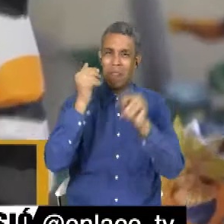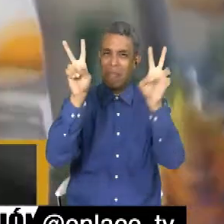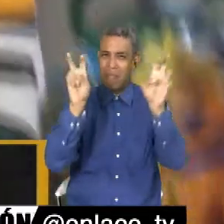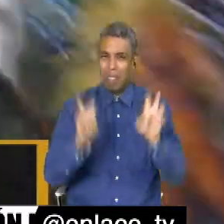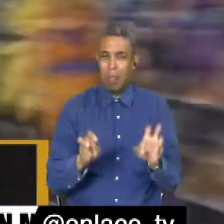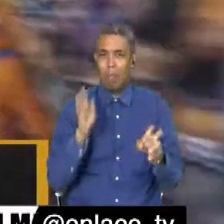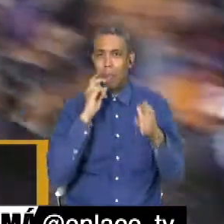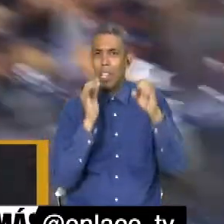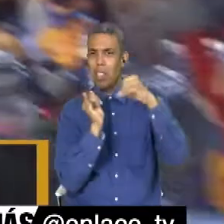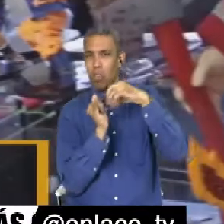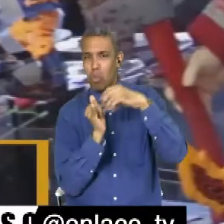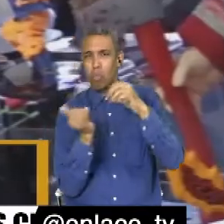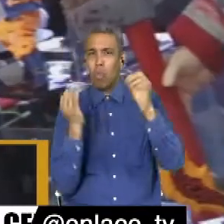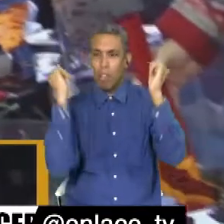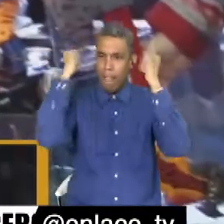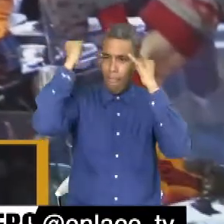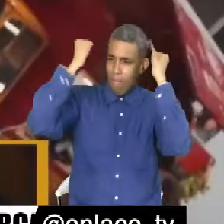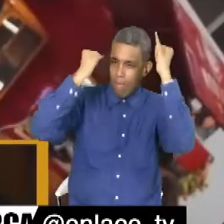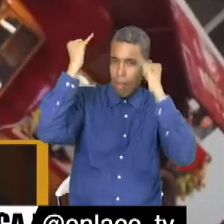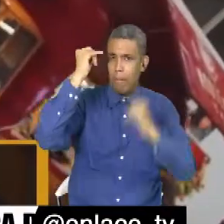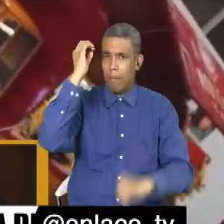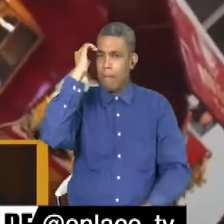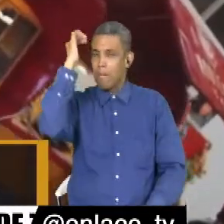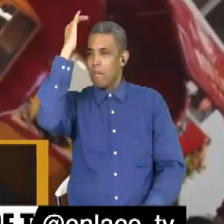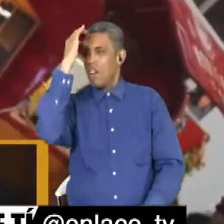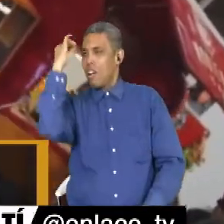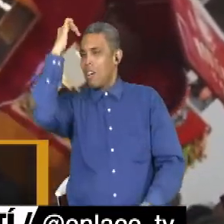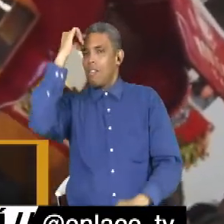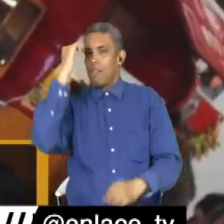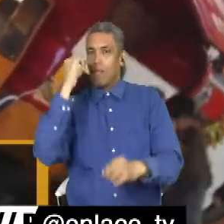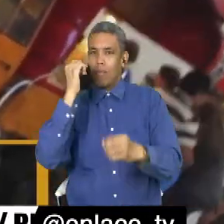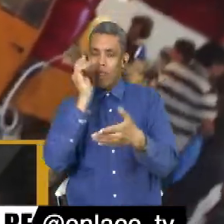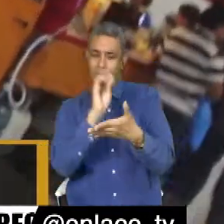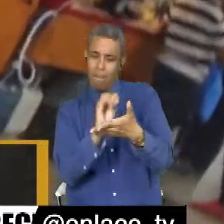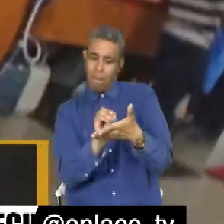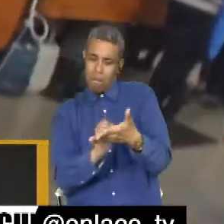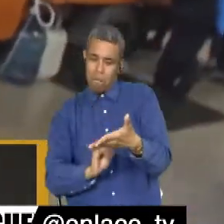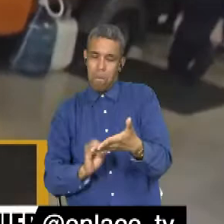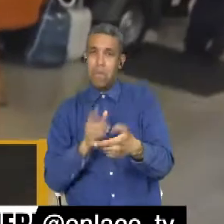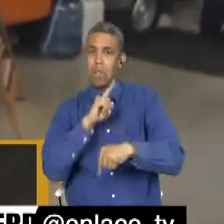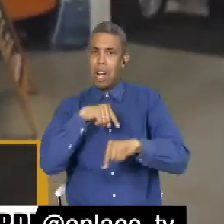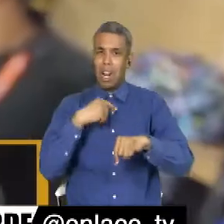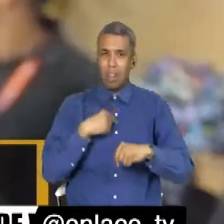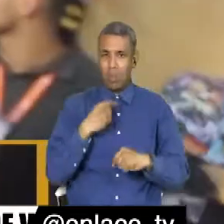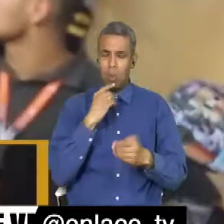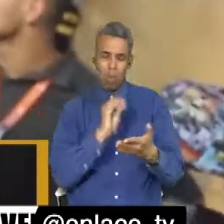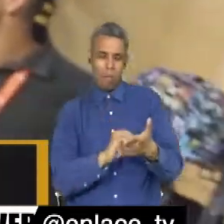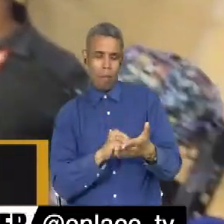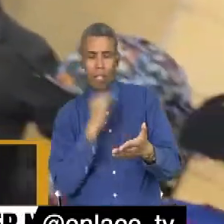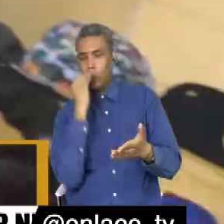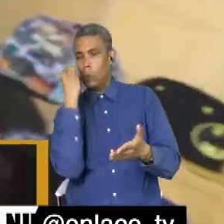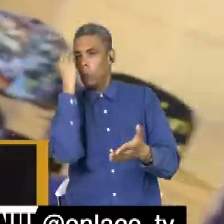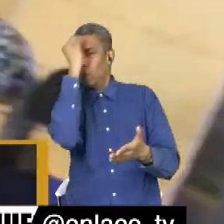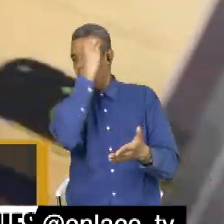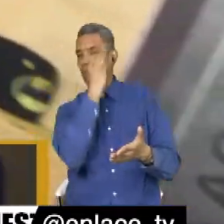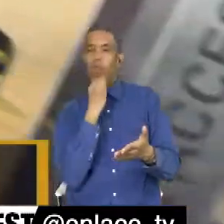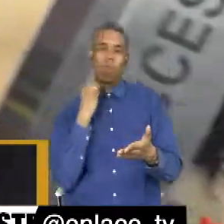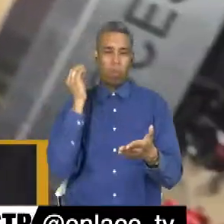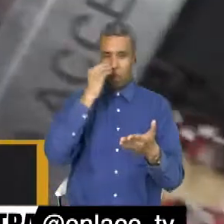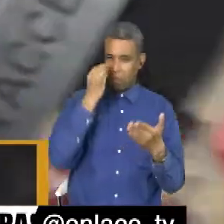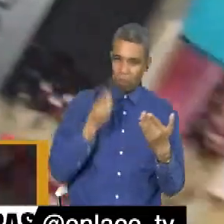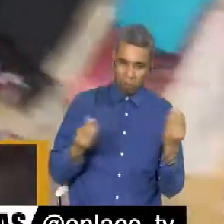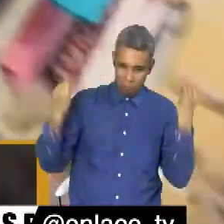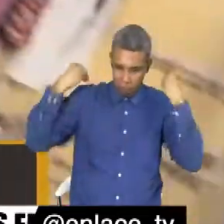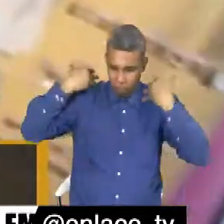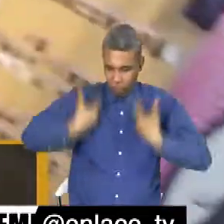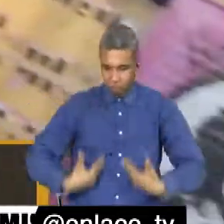Youtubers, ilustradores, fanáticos del cosplay, que son aquellos que se disfrazan de sus artistas favoritos, y todo aquel que se declare seguidor de este